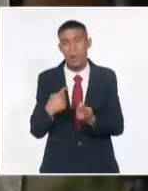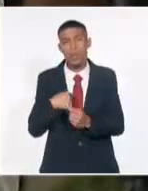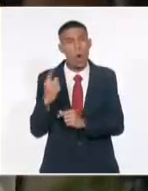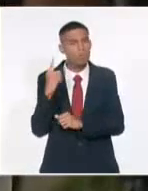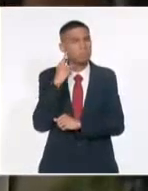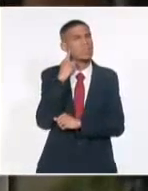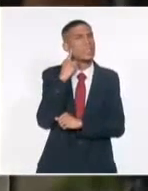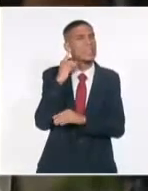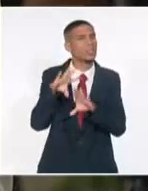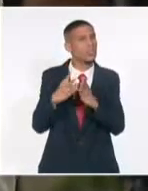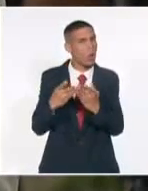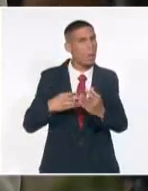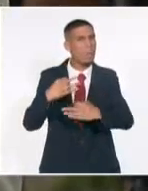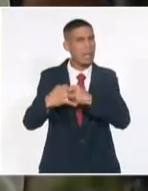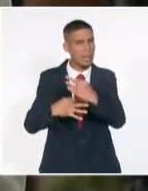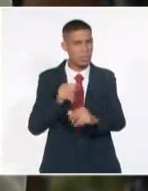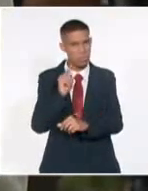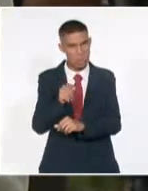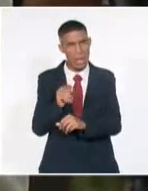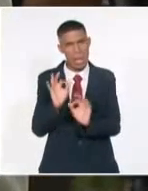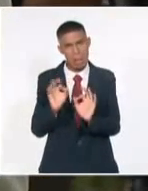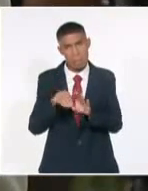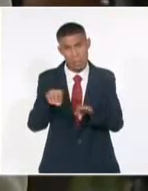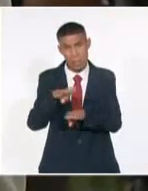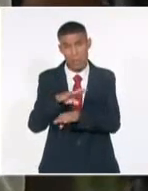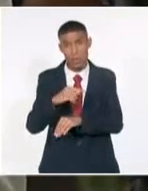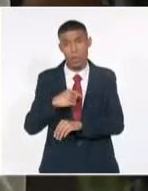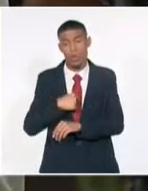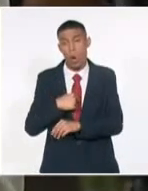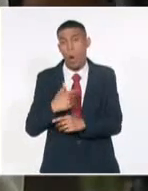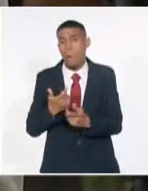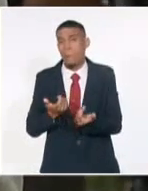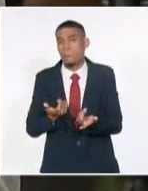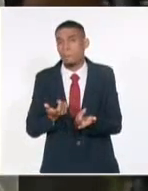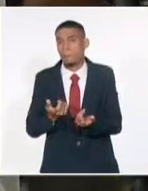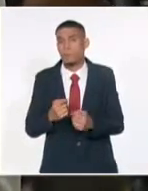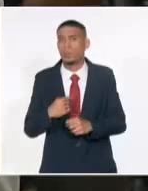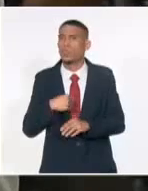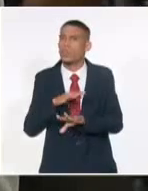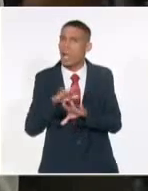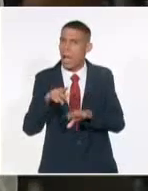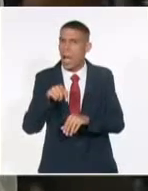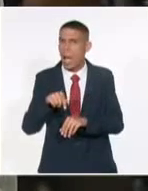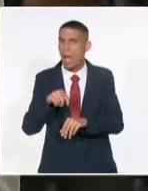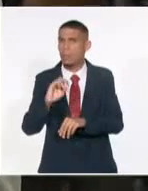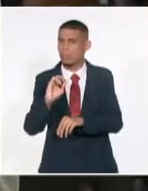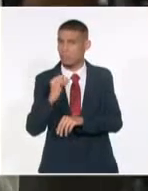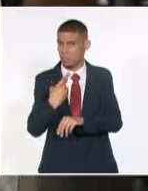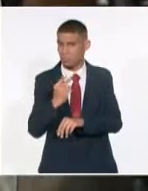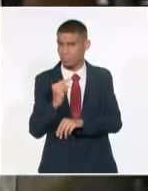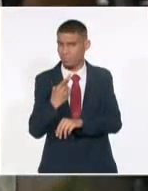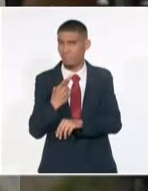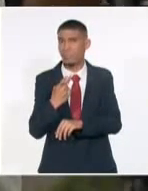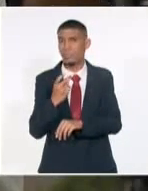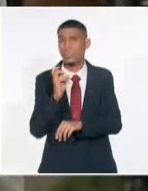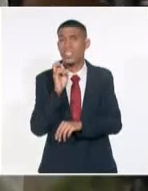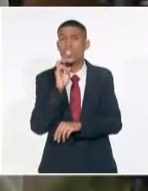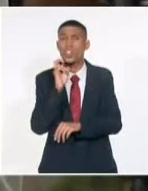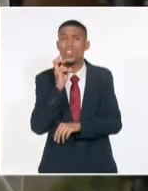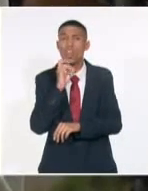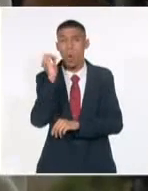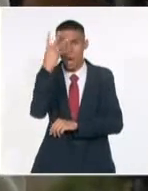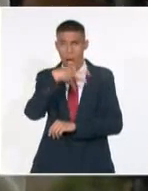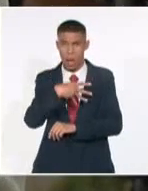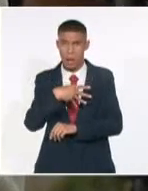escuché, estamos inmediato traduciendo al idioma árabe y hacerlo llegar a nuestro pueblo, que no está